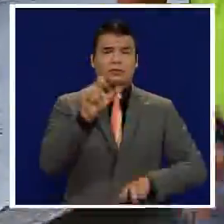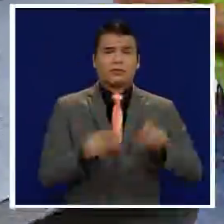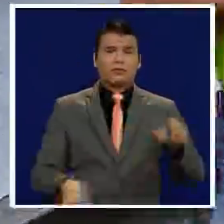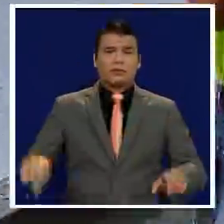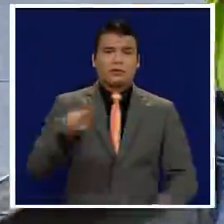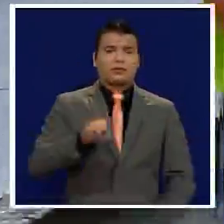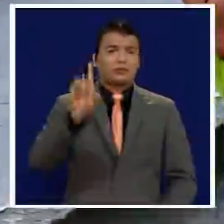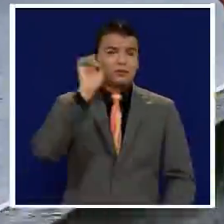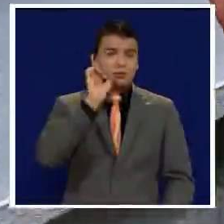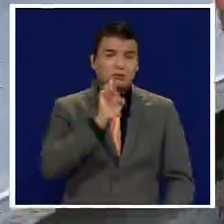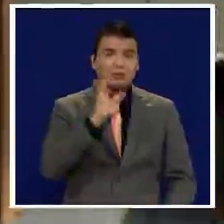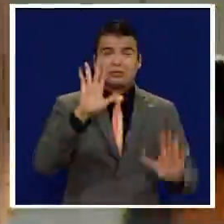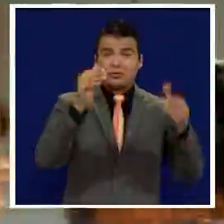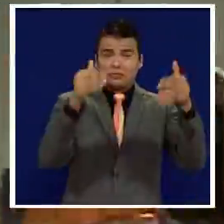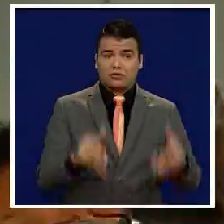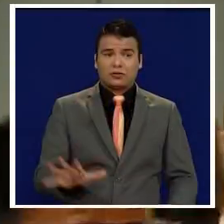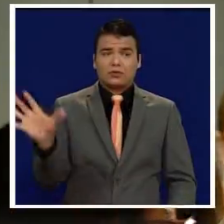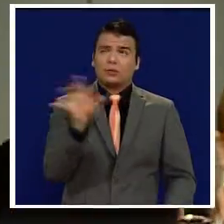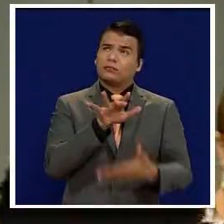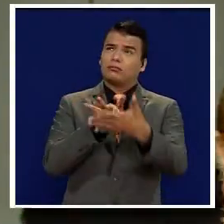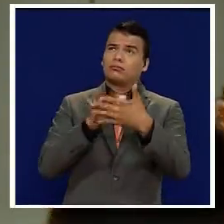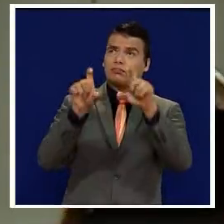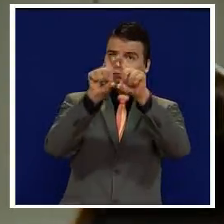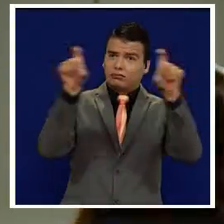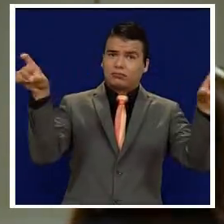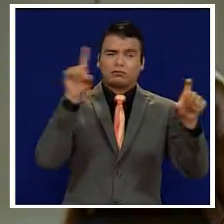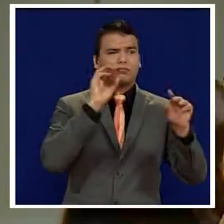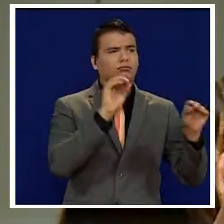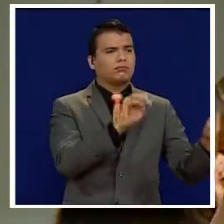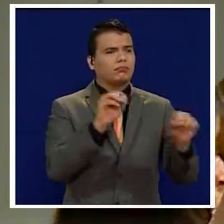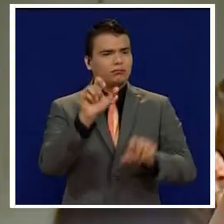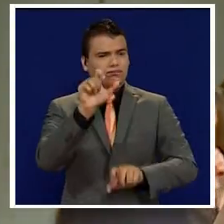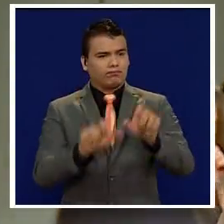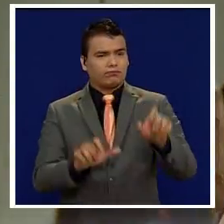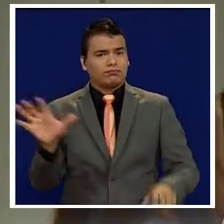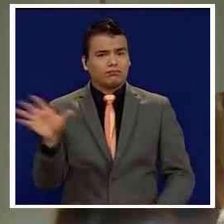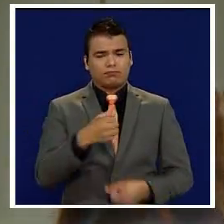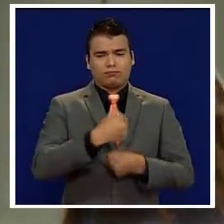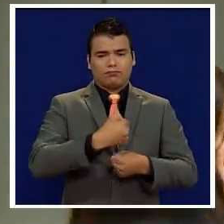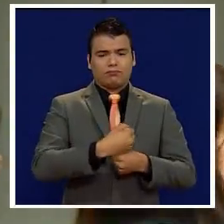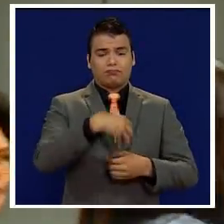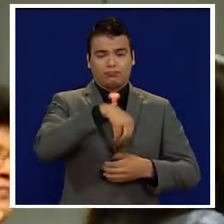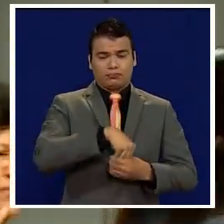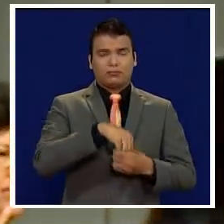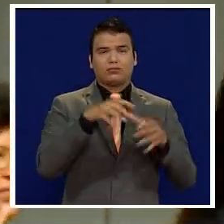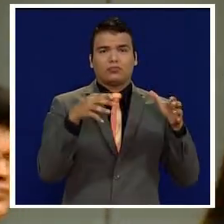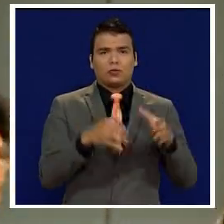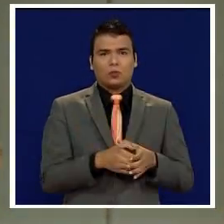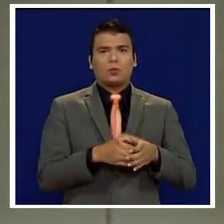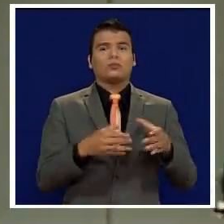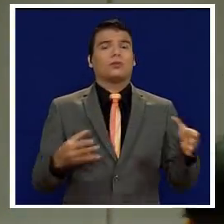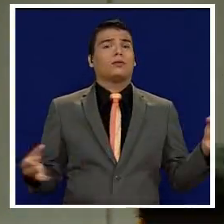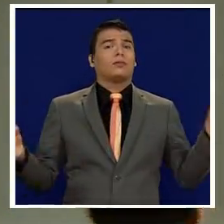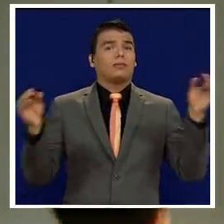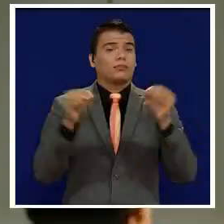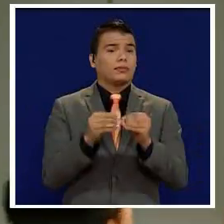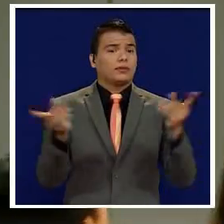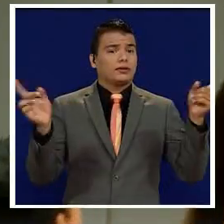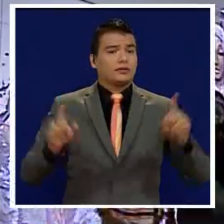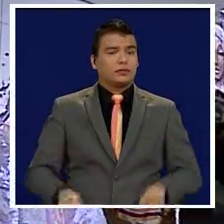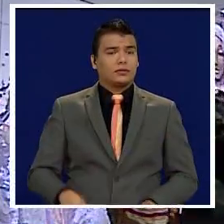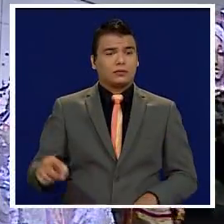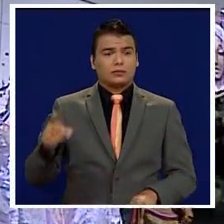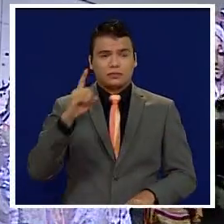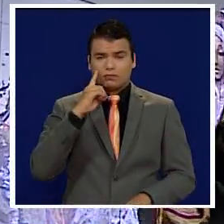con discapacidad. Las pantallas, se está capacitando el personal y se está tratando de la mano de